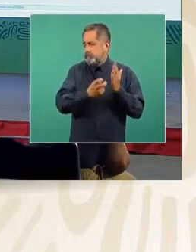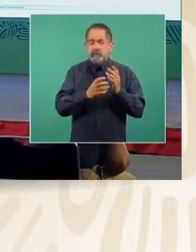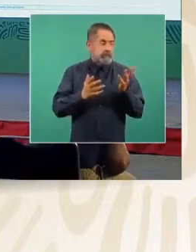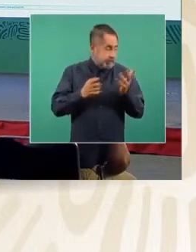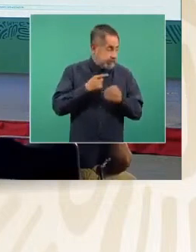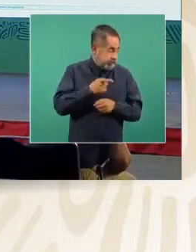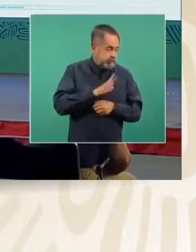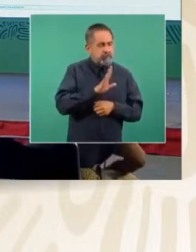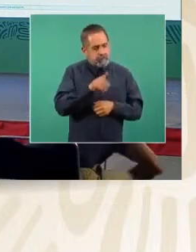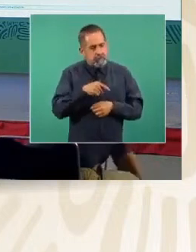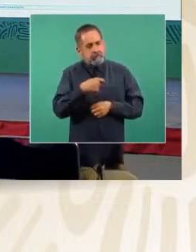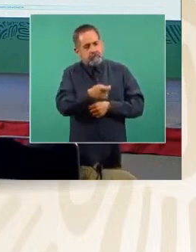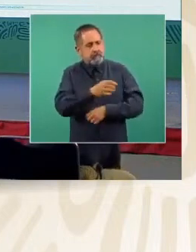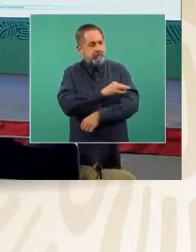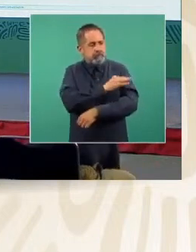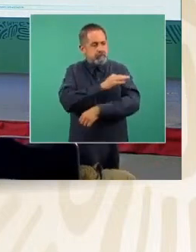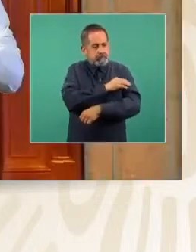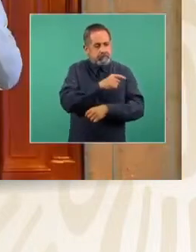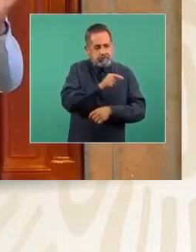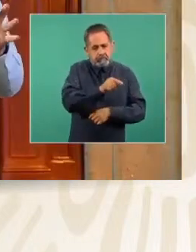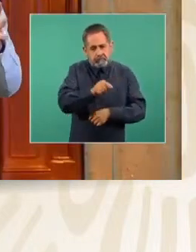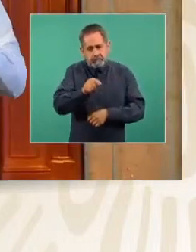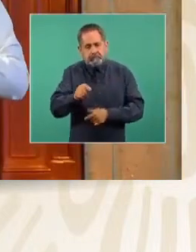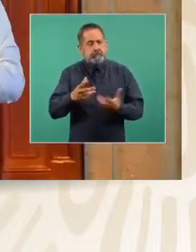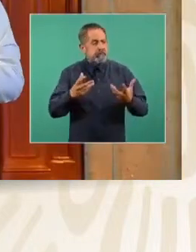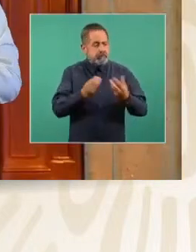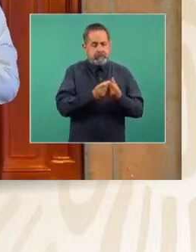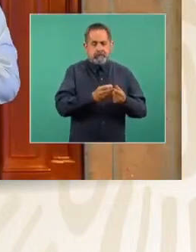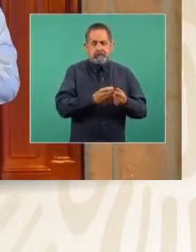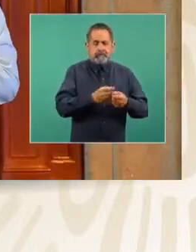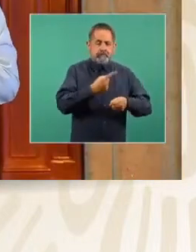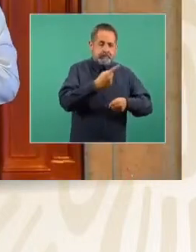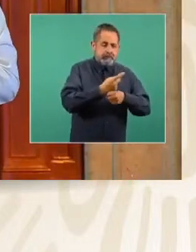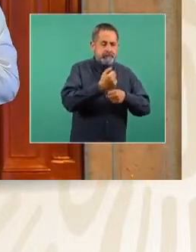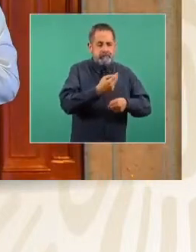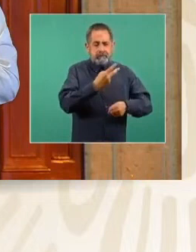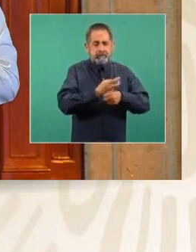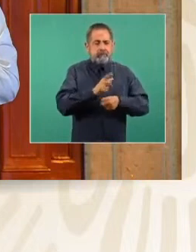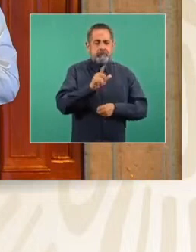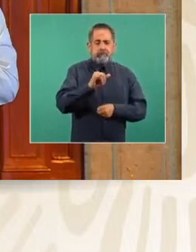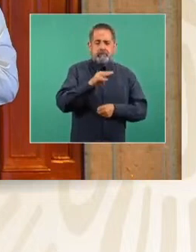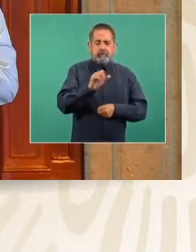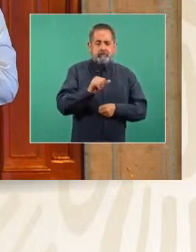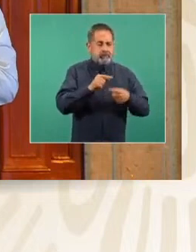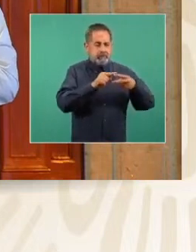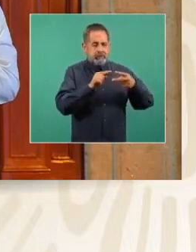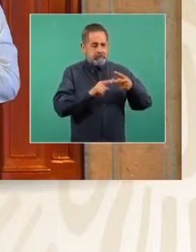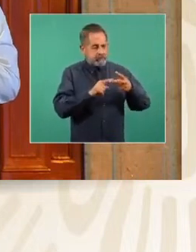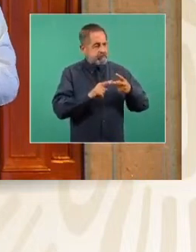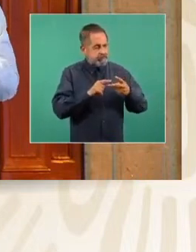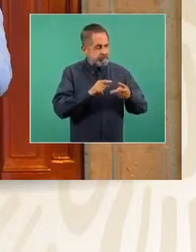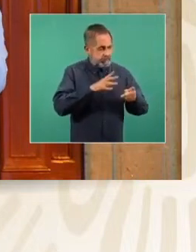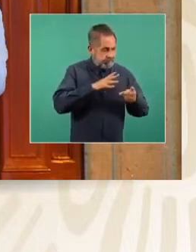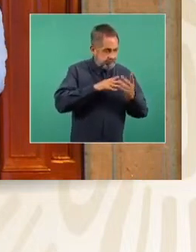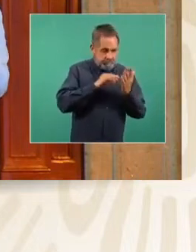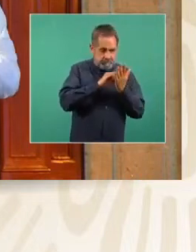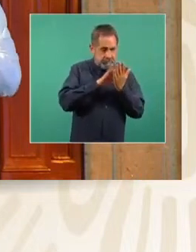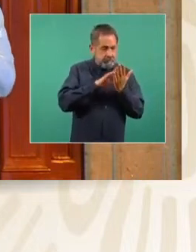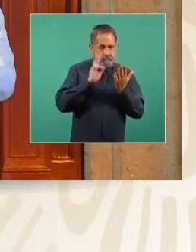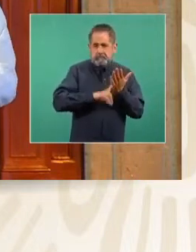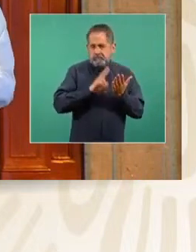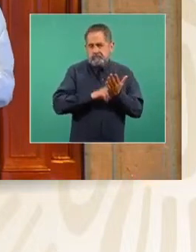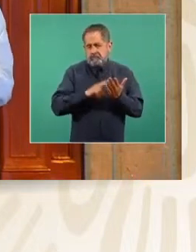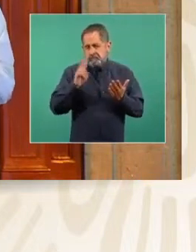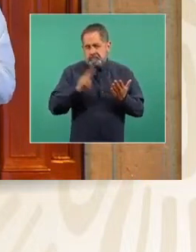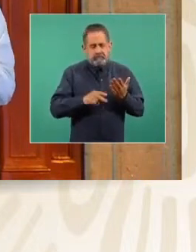de los trabajadores de la salud de segunda línea que están subiéndose al sistema para efectos de la programación, pues tengan esta